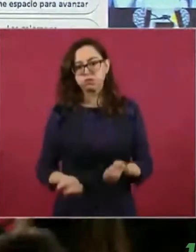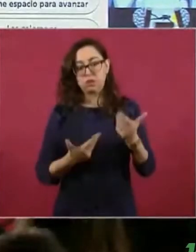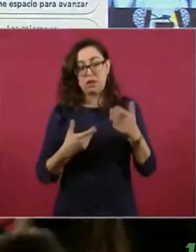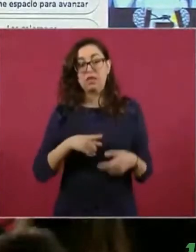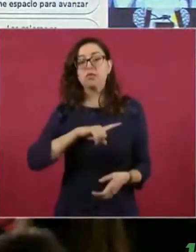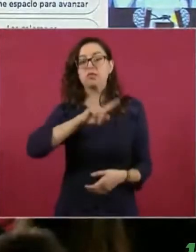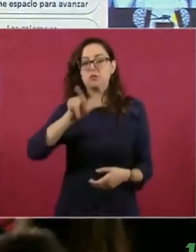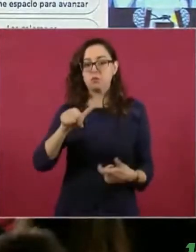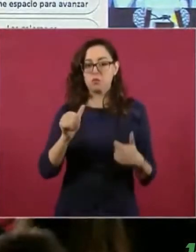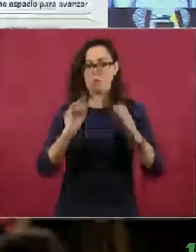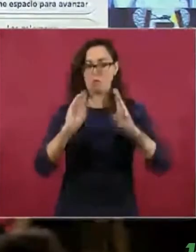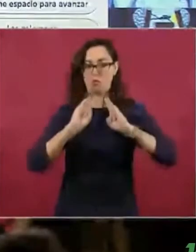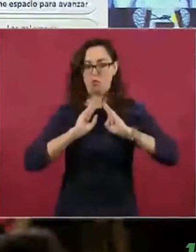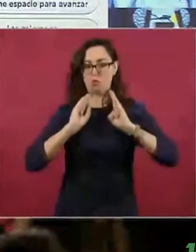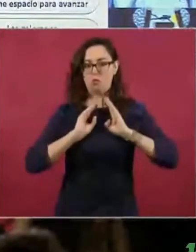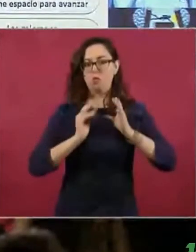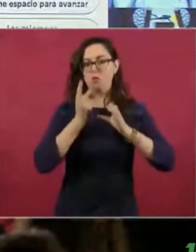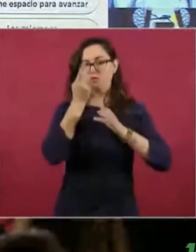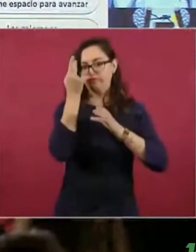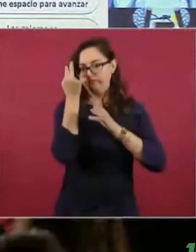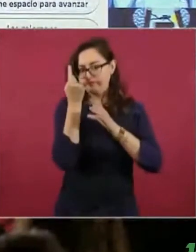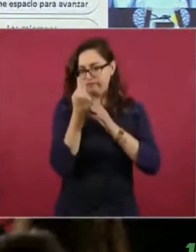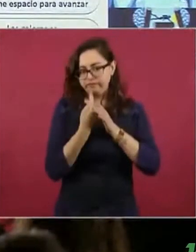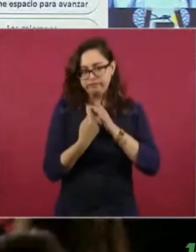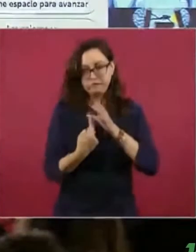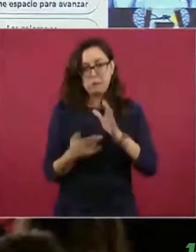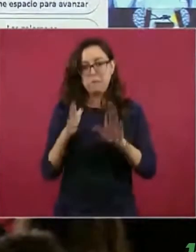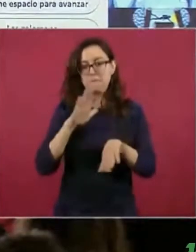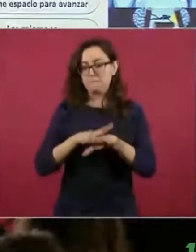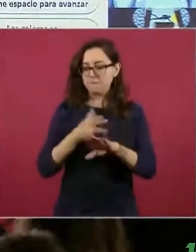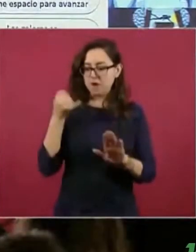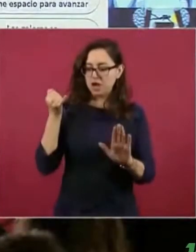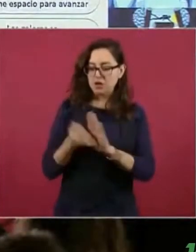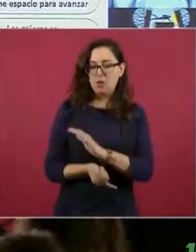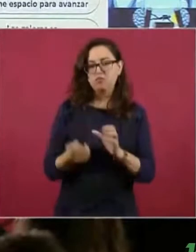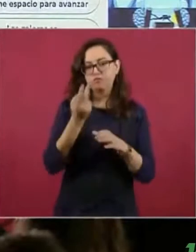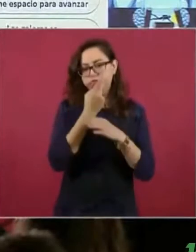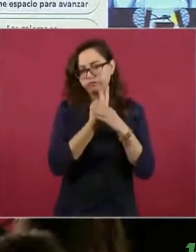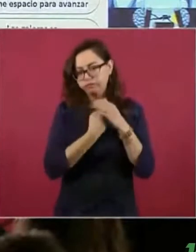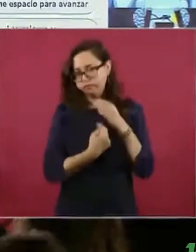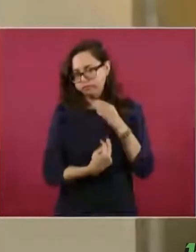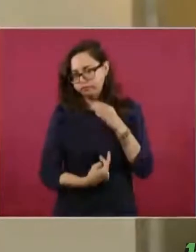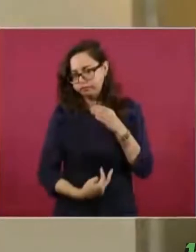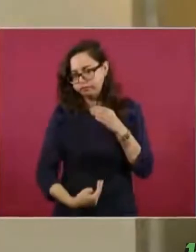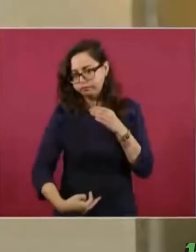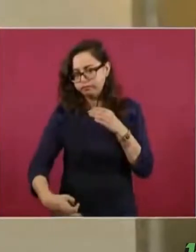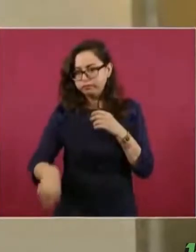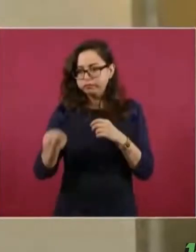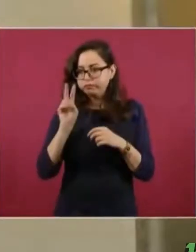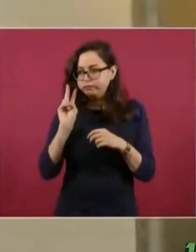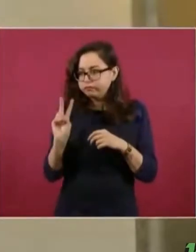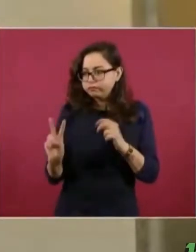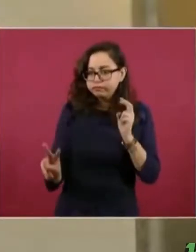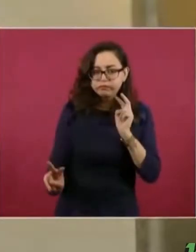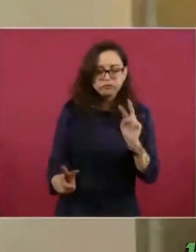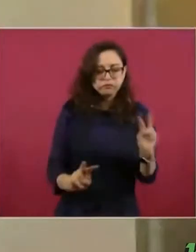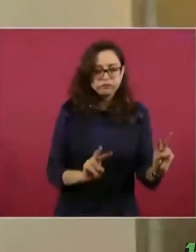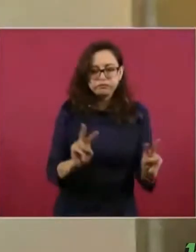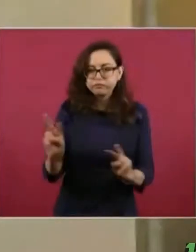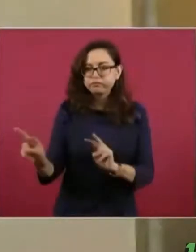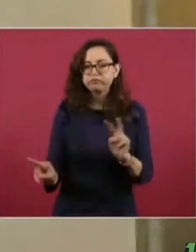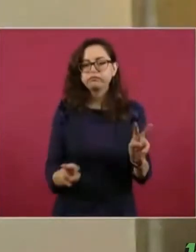ejército para también ver ya el más hacia el interior las condiciones del